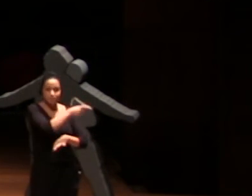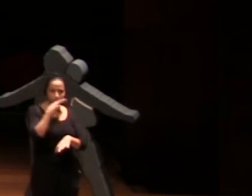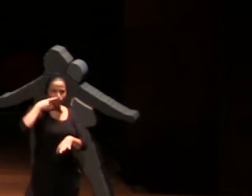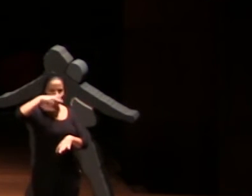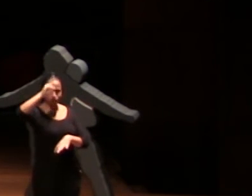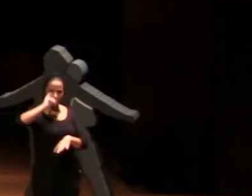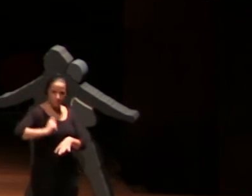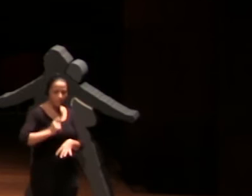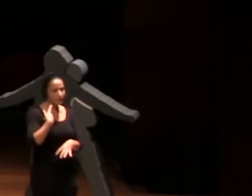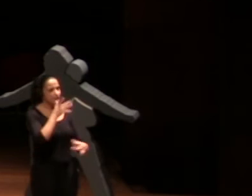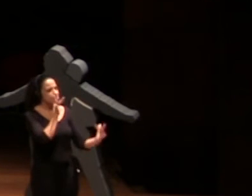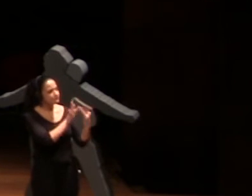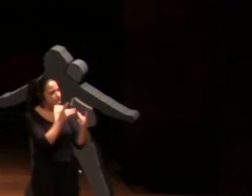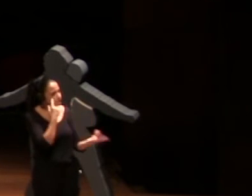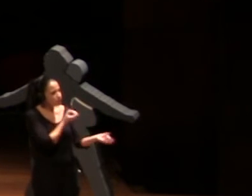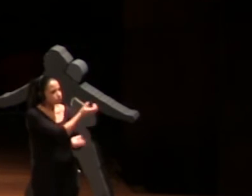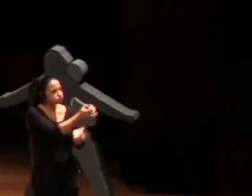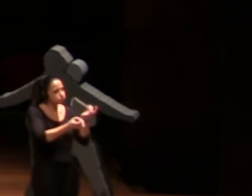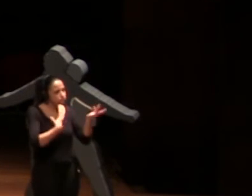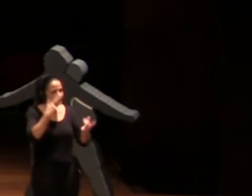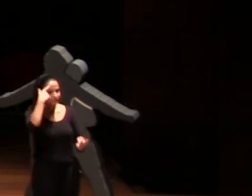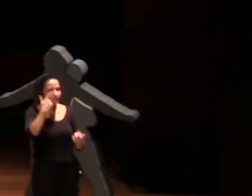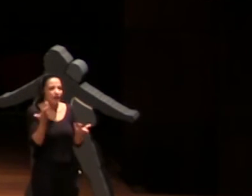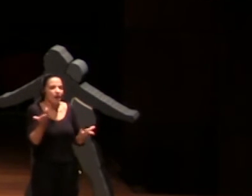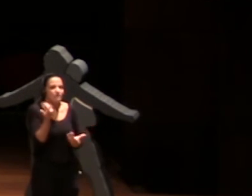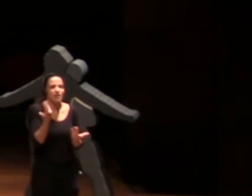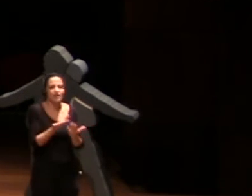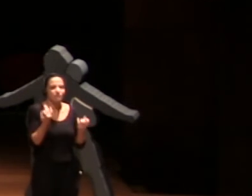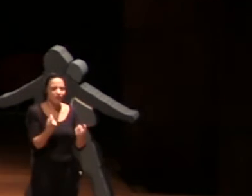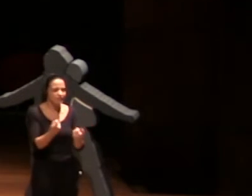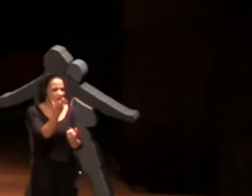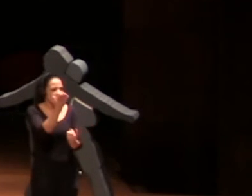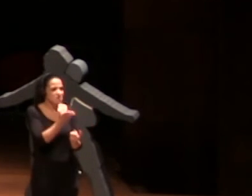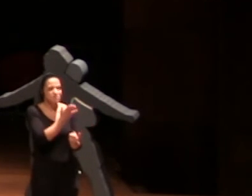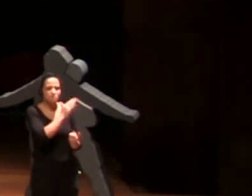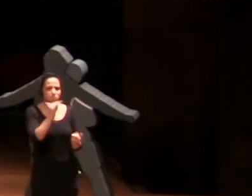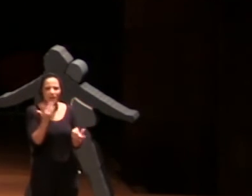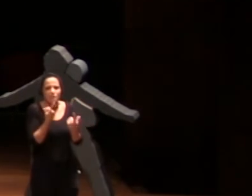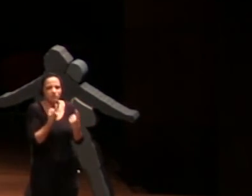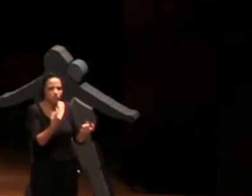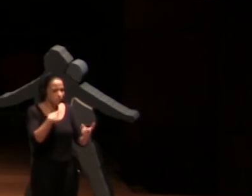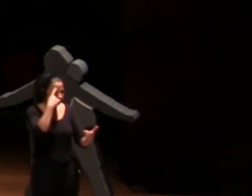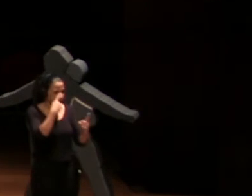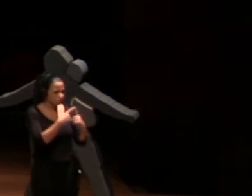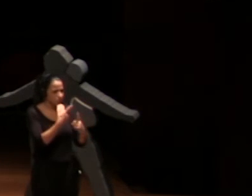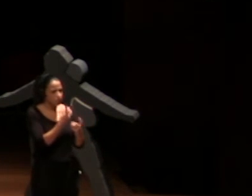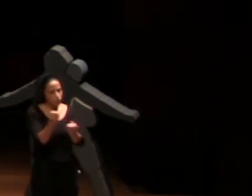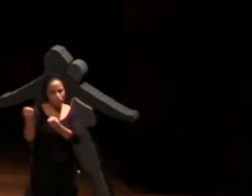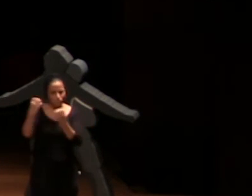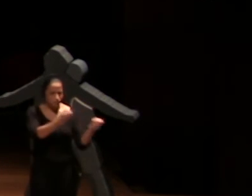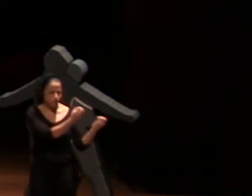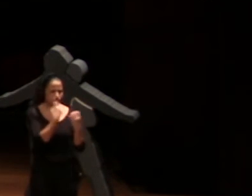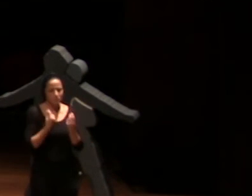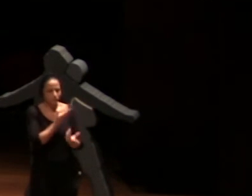para decidir qué parámetro o qué único parámetro es el que hace falta en ese momento para ese paciente y no tener muchos datos a la vez.